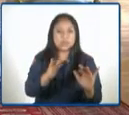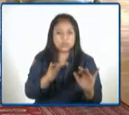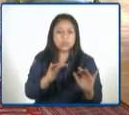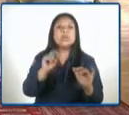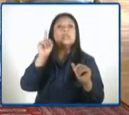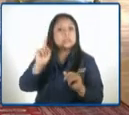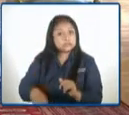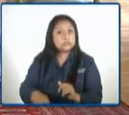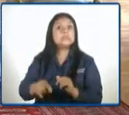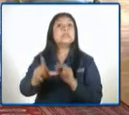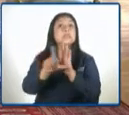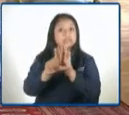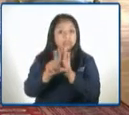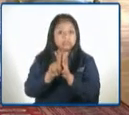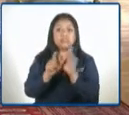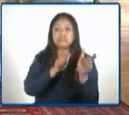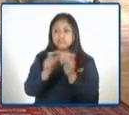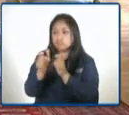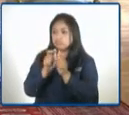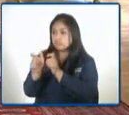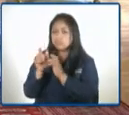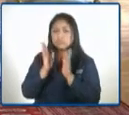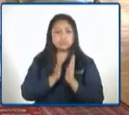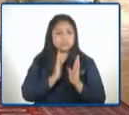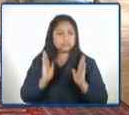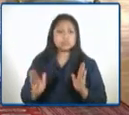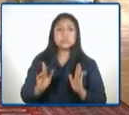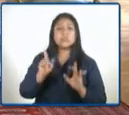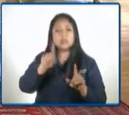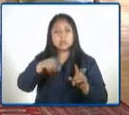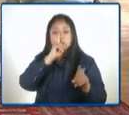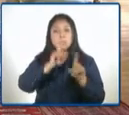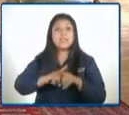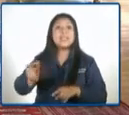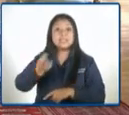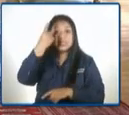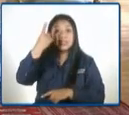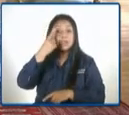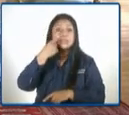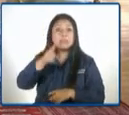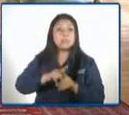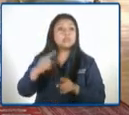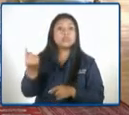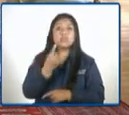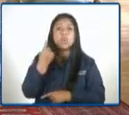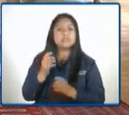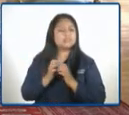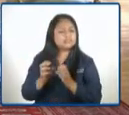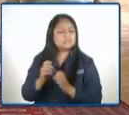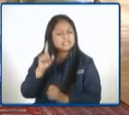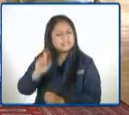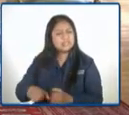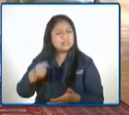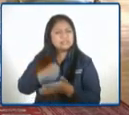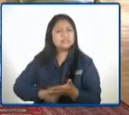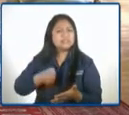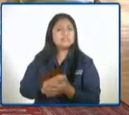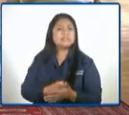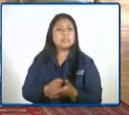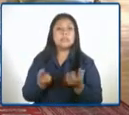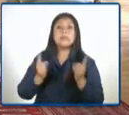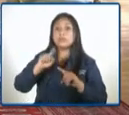ordenada, coordinada, y donde todos entendamos el esfuerzo que se tiene que hacer en ese frente. Pero es muy